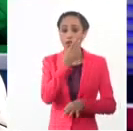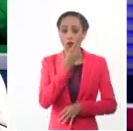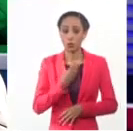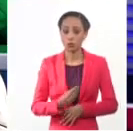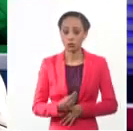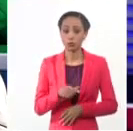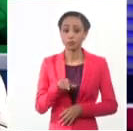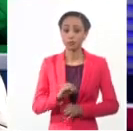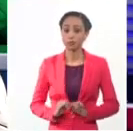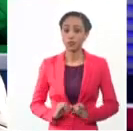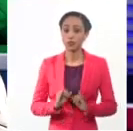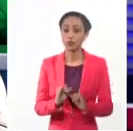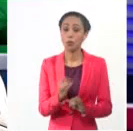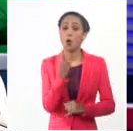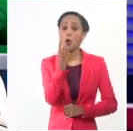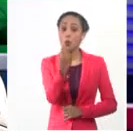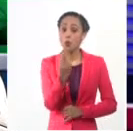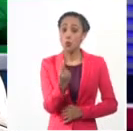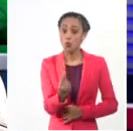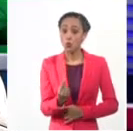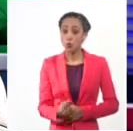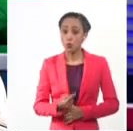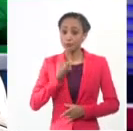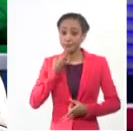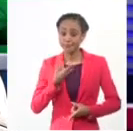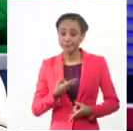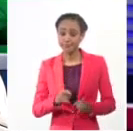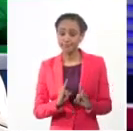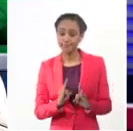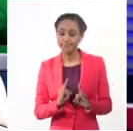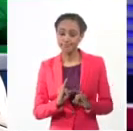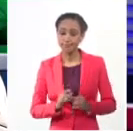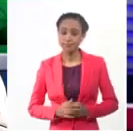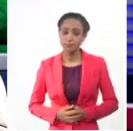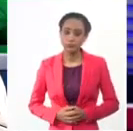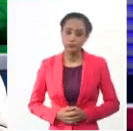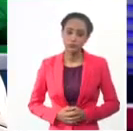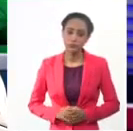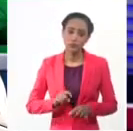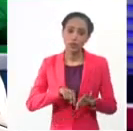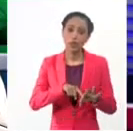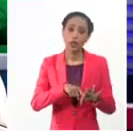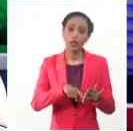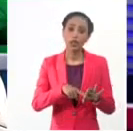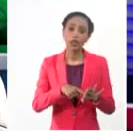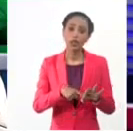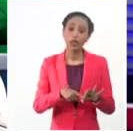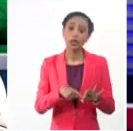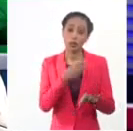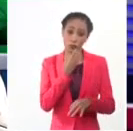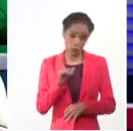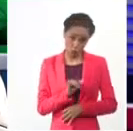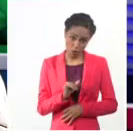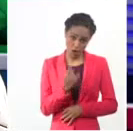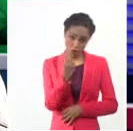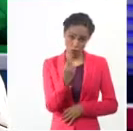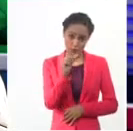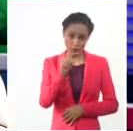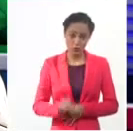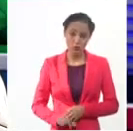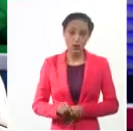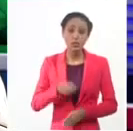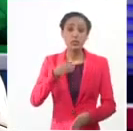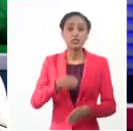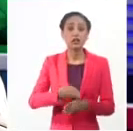Juventud, un fallecido de cada una de estas provincias, y el municipio especial un fallecido, y de Santiago de